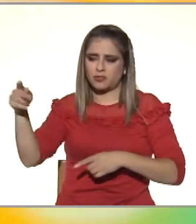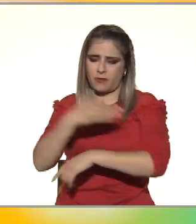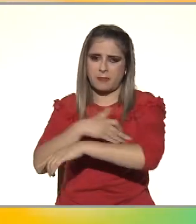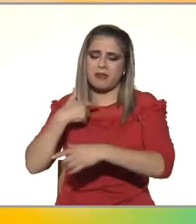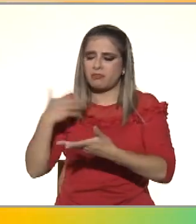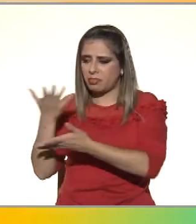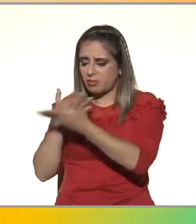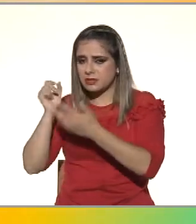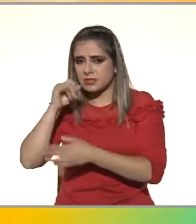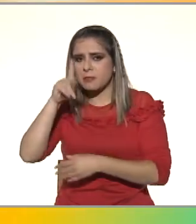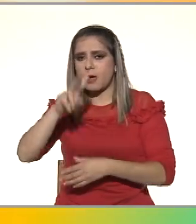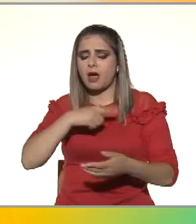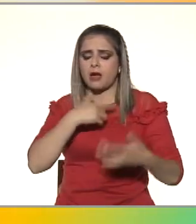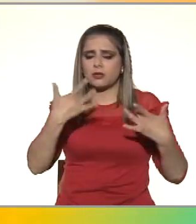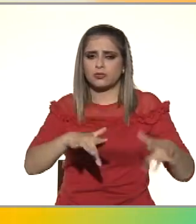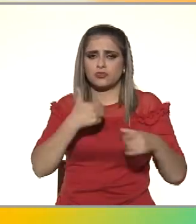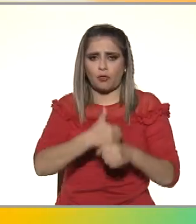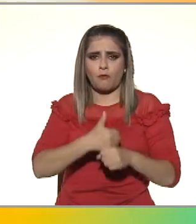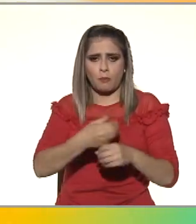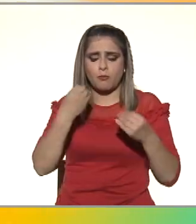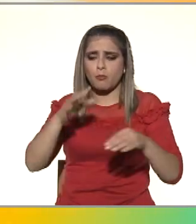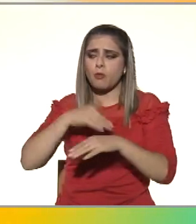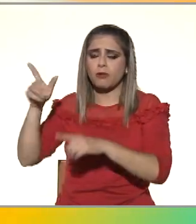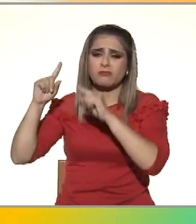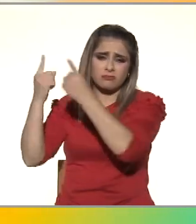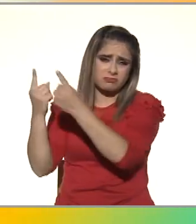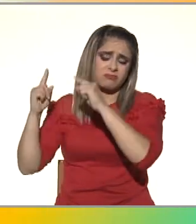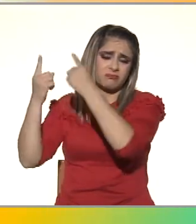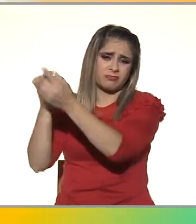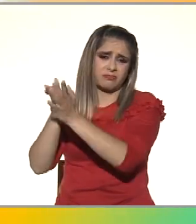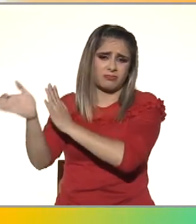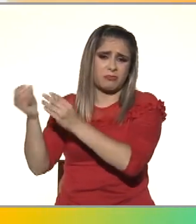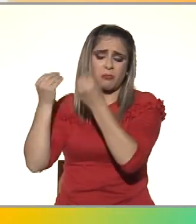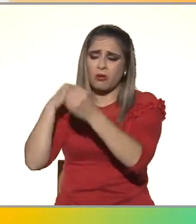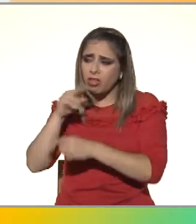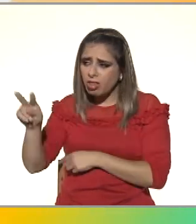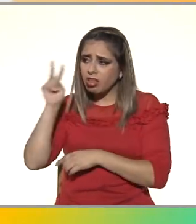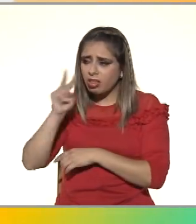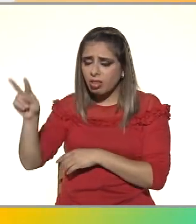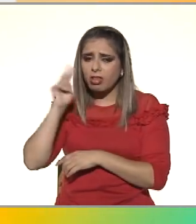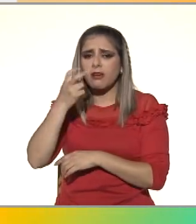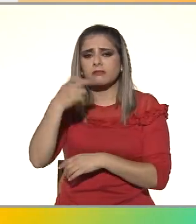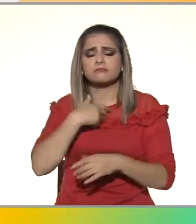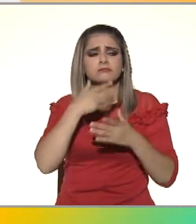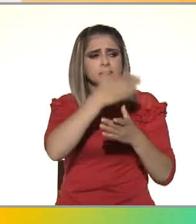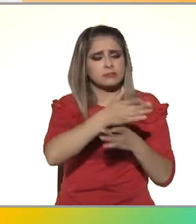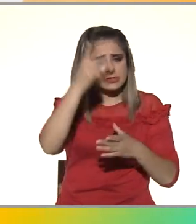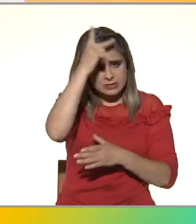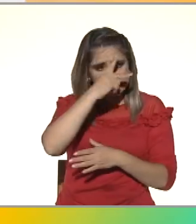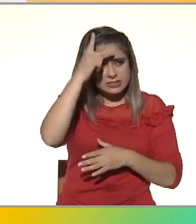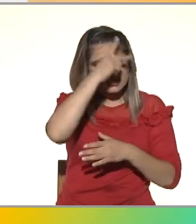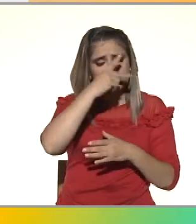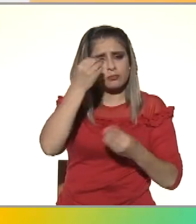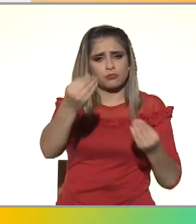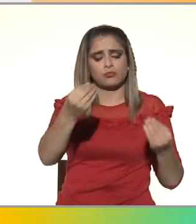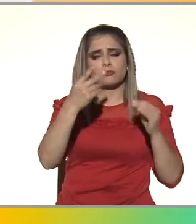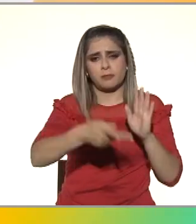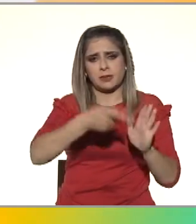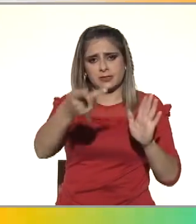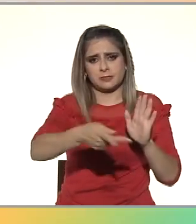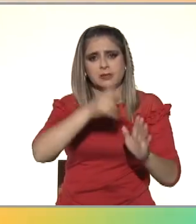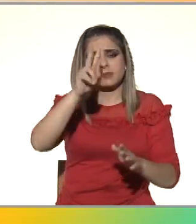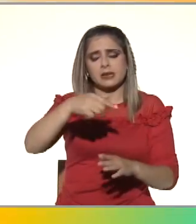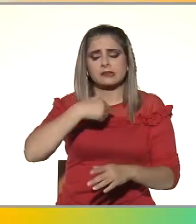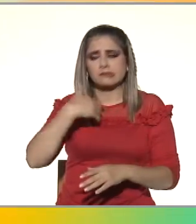mucho dolor en nuestras vidas, muchos años de terapia en mi caso y por supuesto, mucha añoranza por haberlo